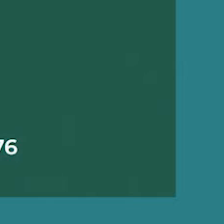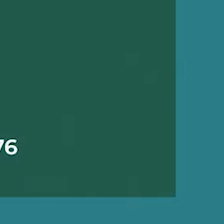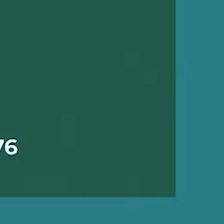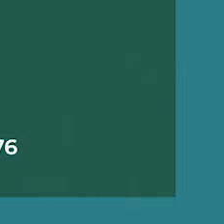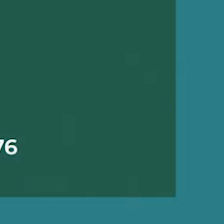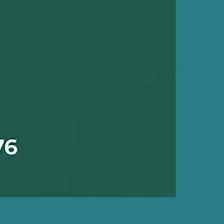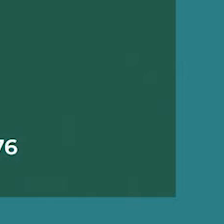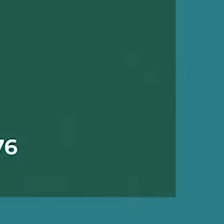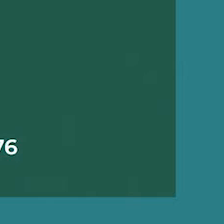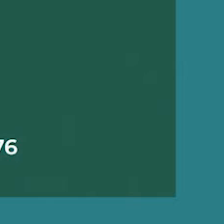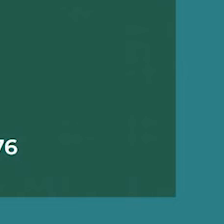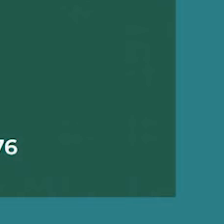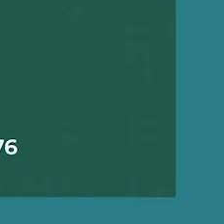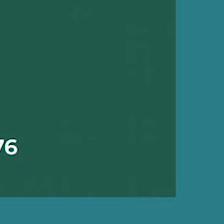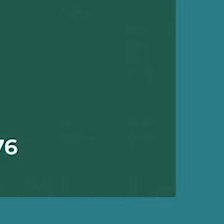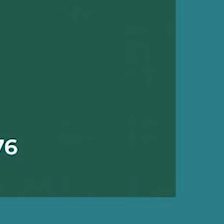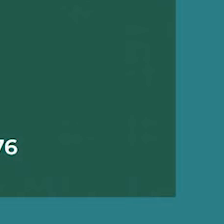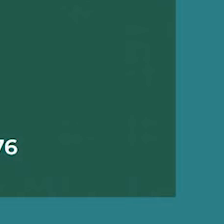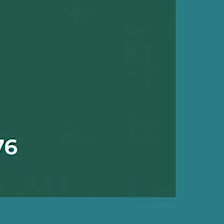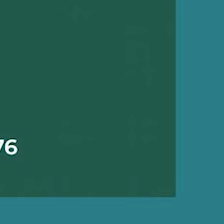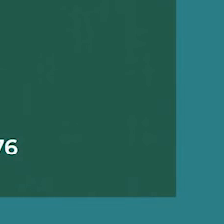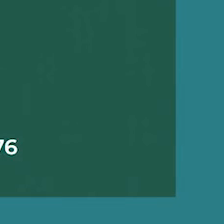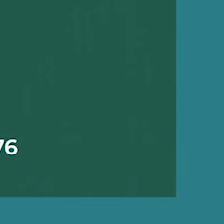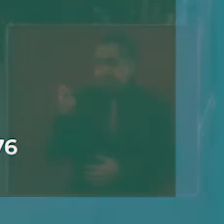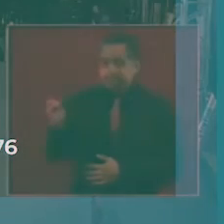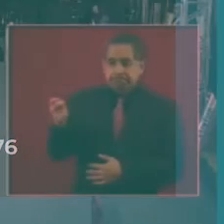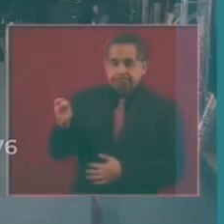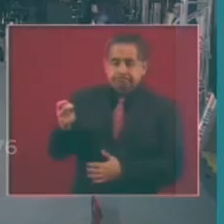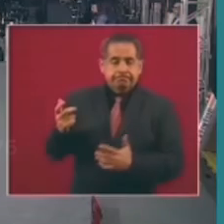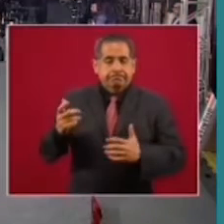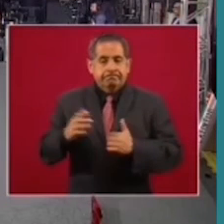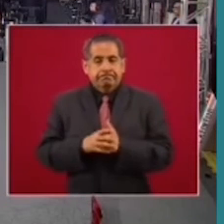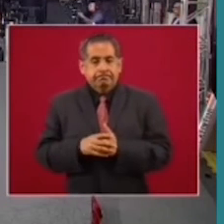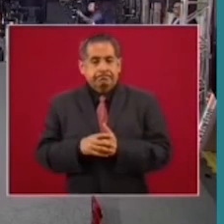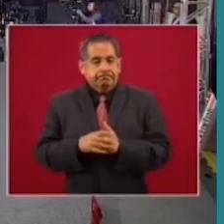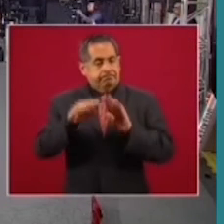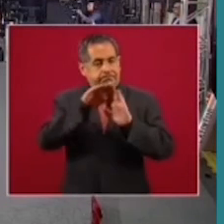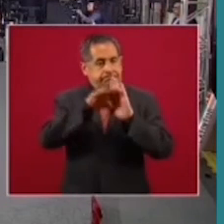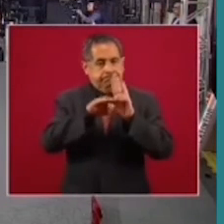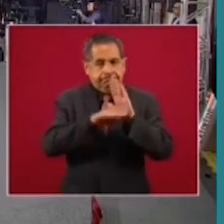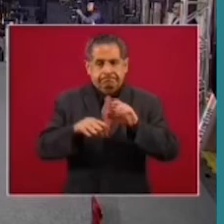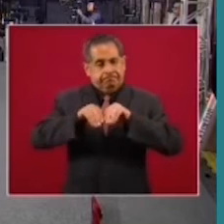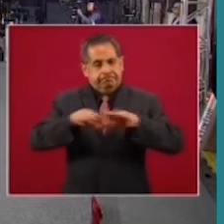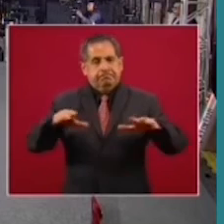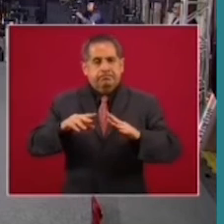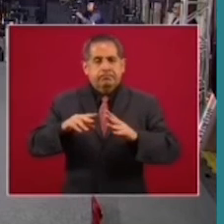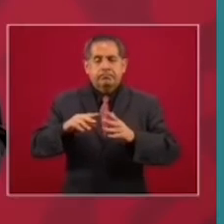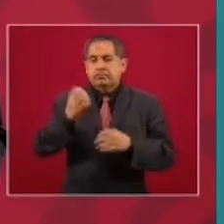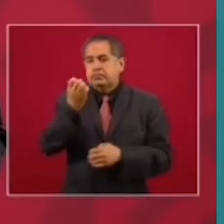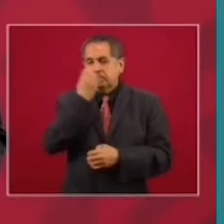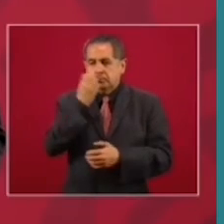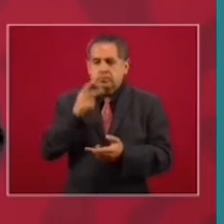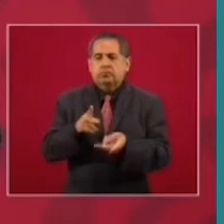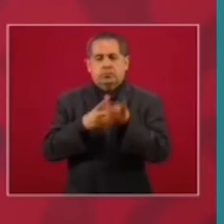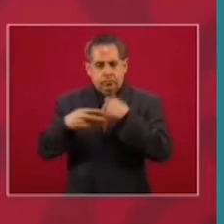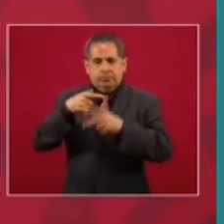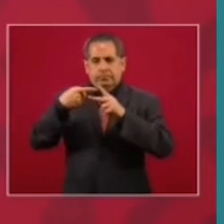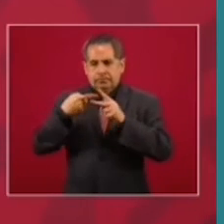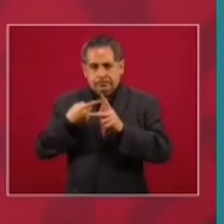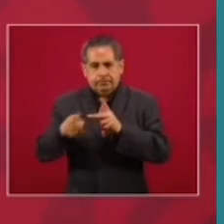transmitirán de las 7 de la mañana a las 20 horas. El programa de regreso a clases,